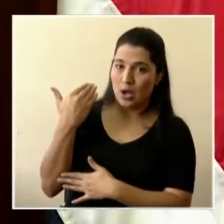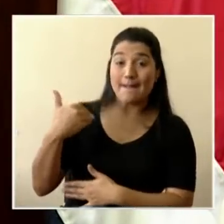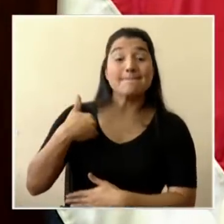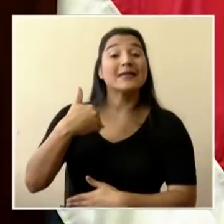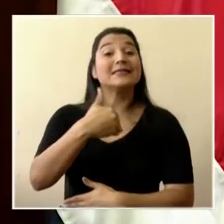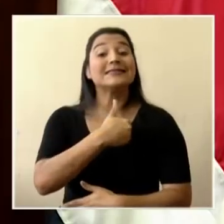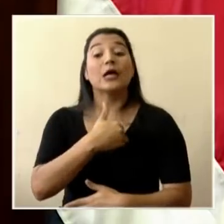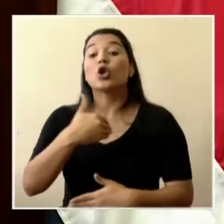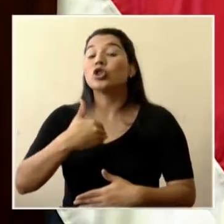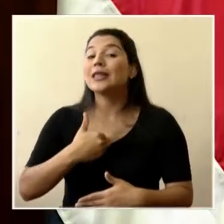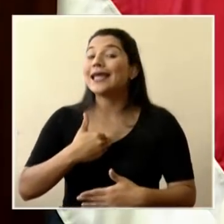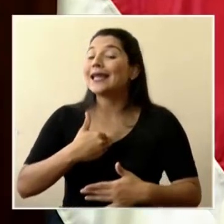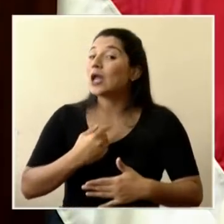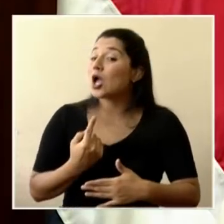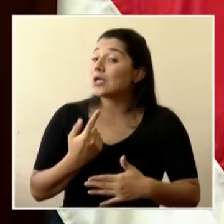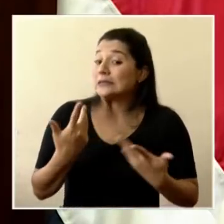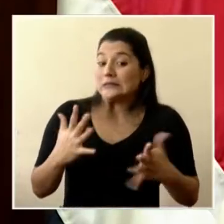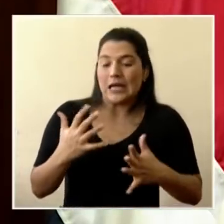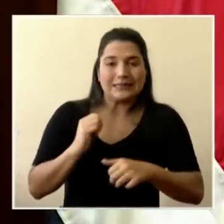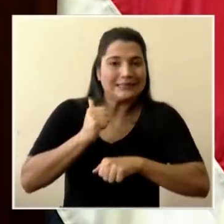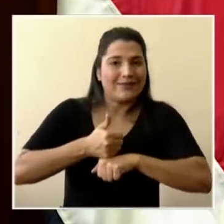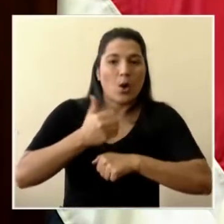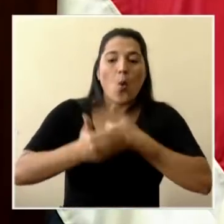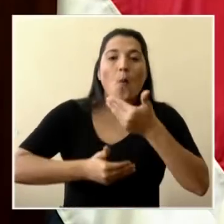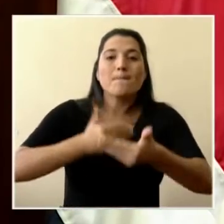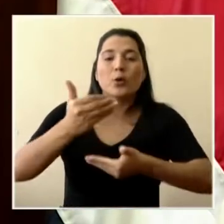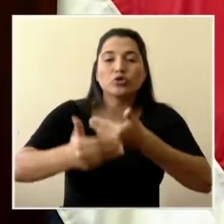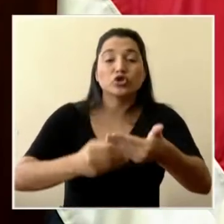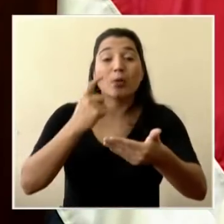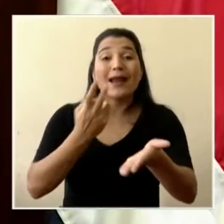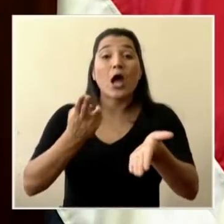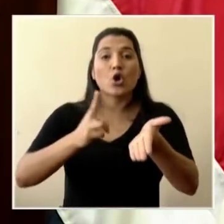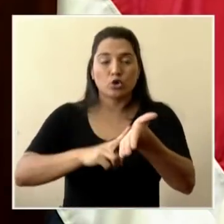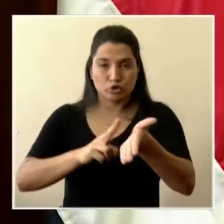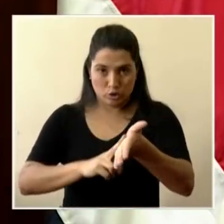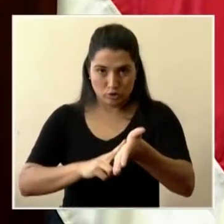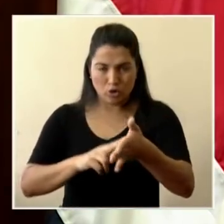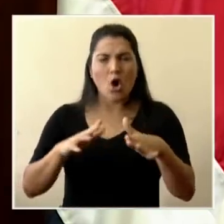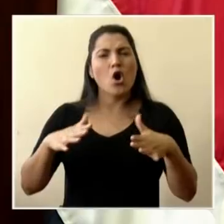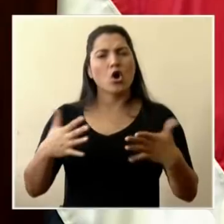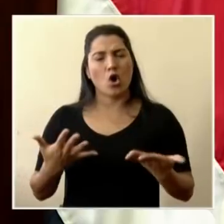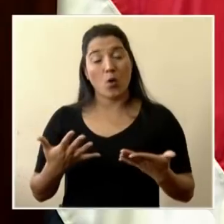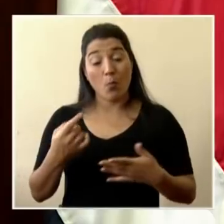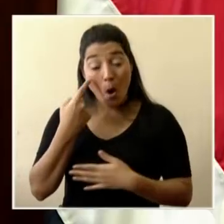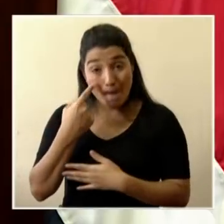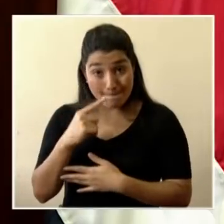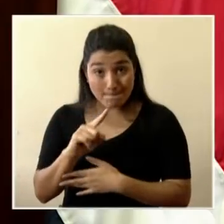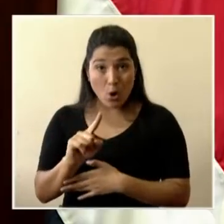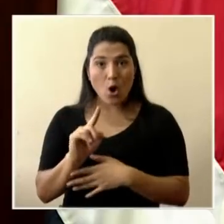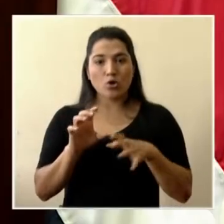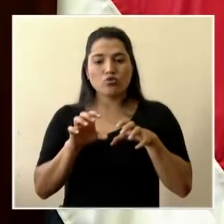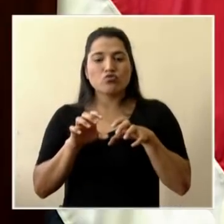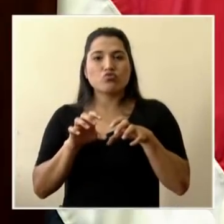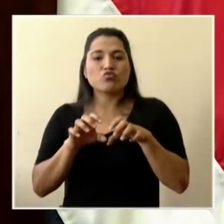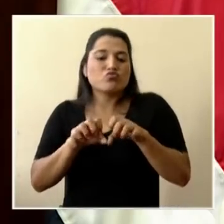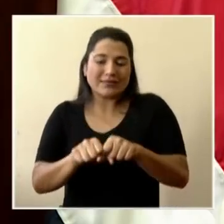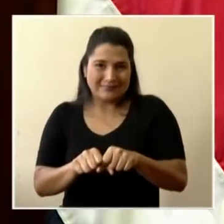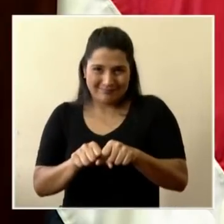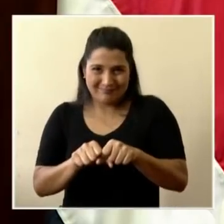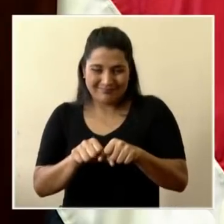un proceso de captar personas que es por medio de la reserva. Y por medio de la reserva requiere un entrenamiento